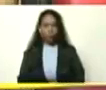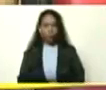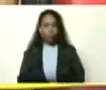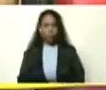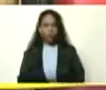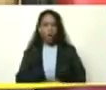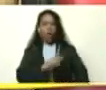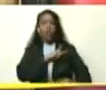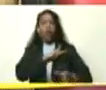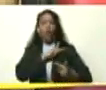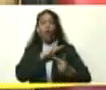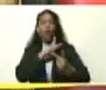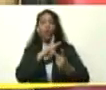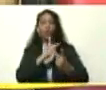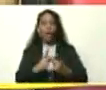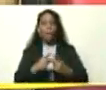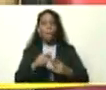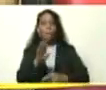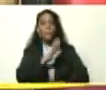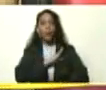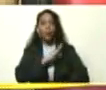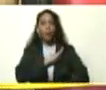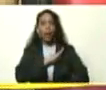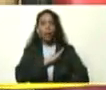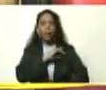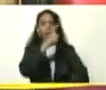con voluntad propia,